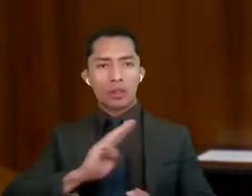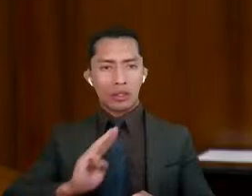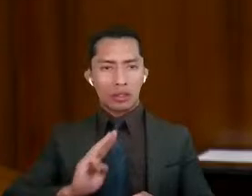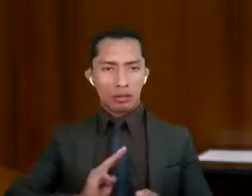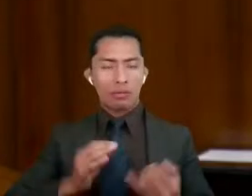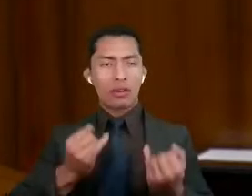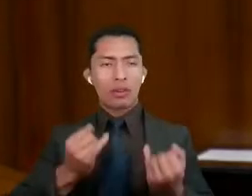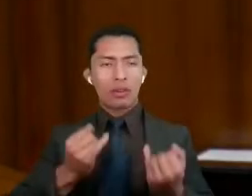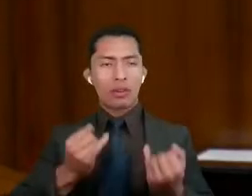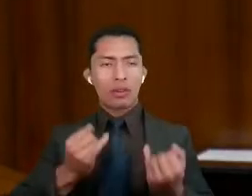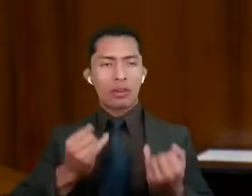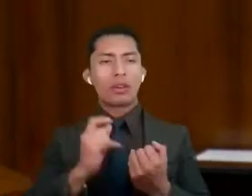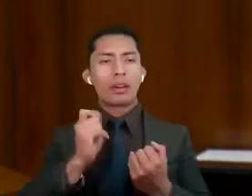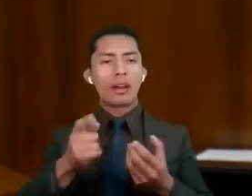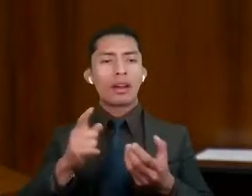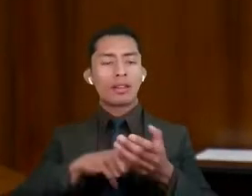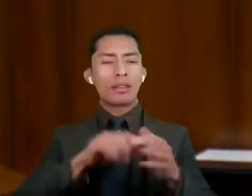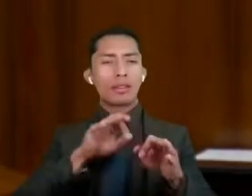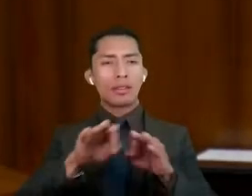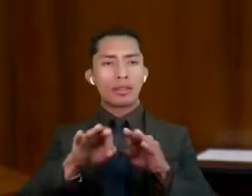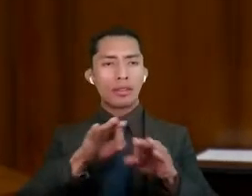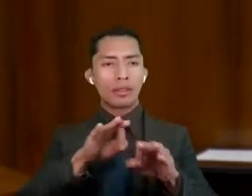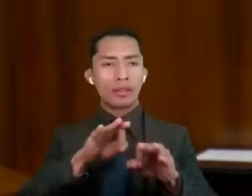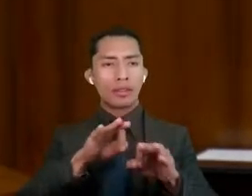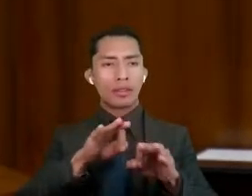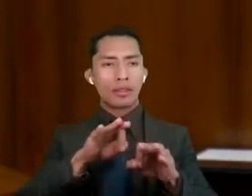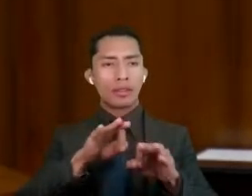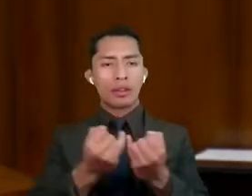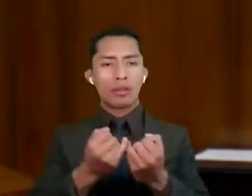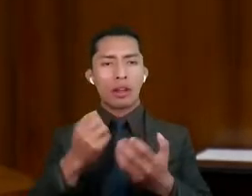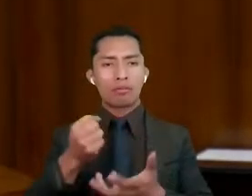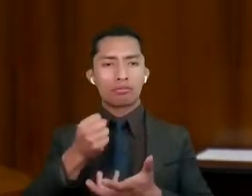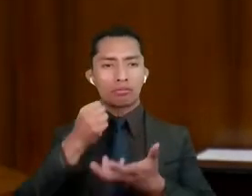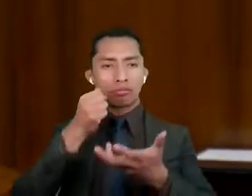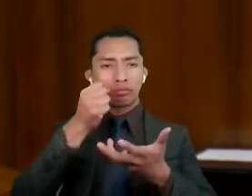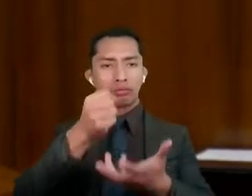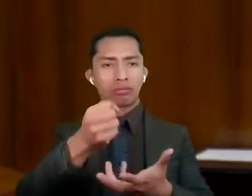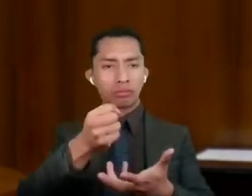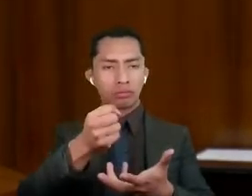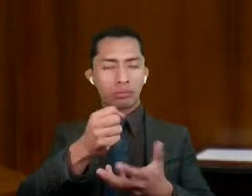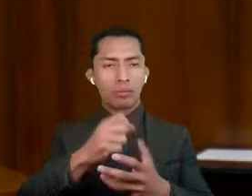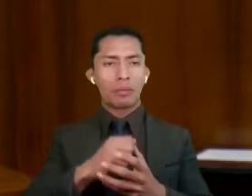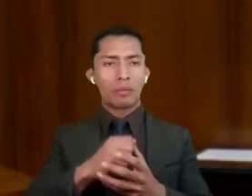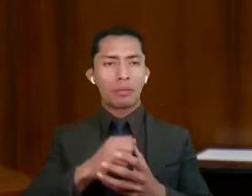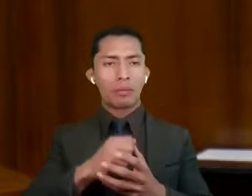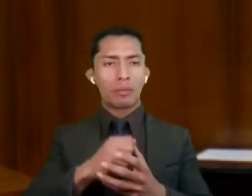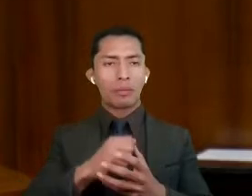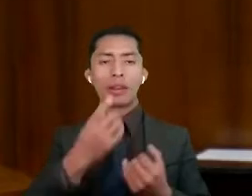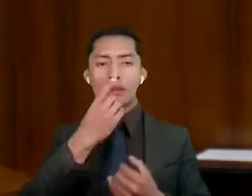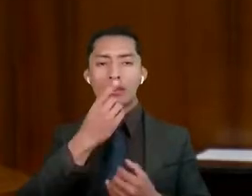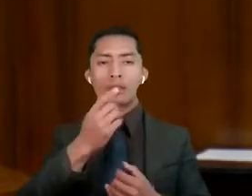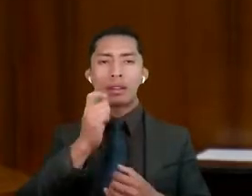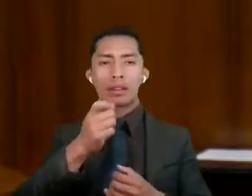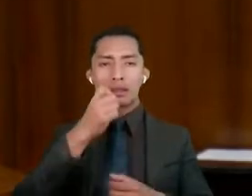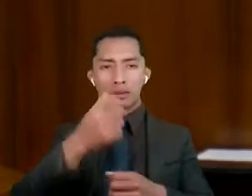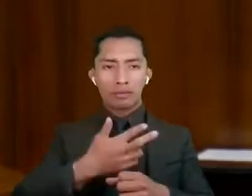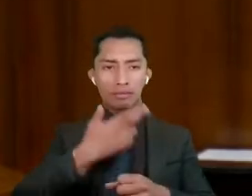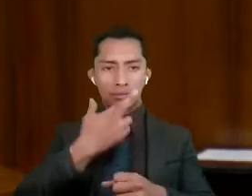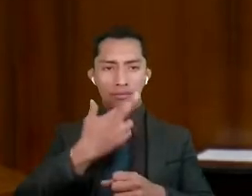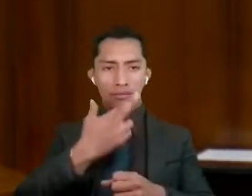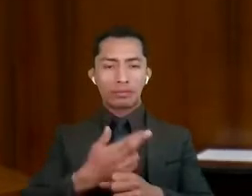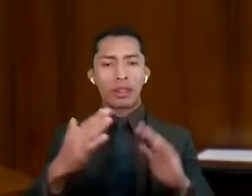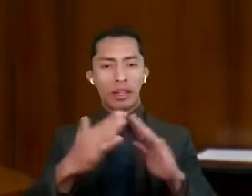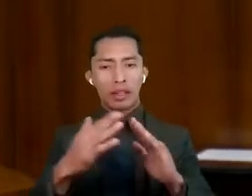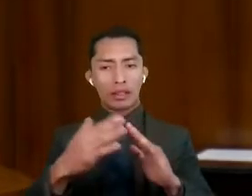de operatividad, así como presupuesto? Solo me resta decirle, señor secretario, que esta es su casa, esperando